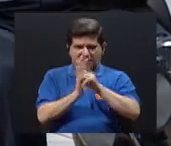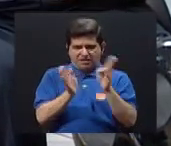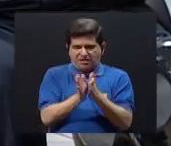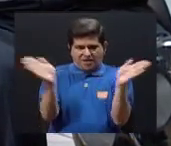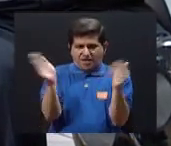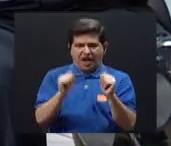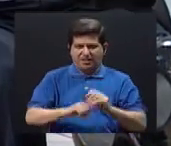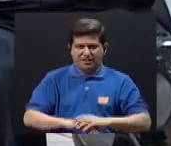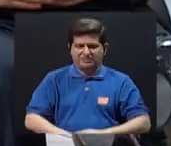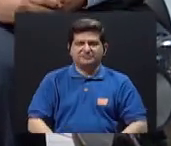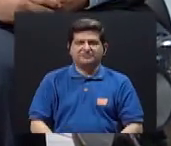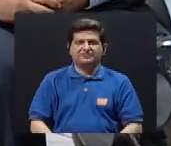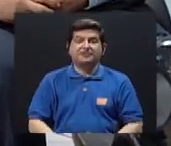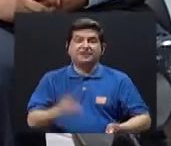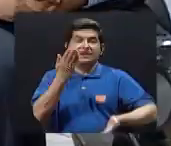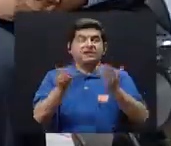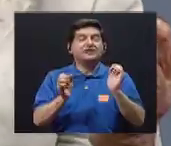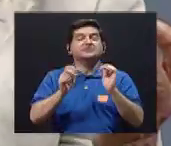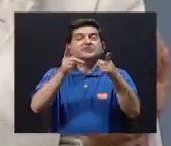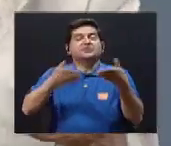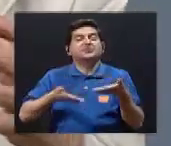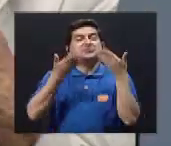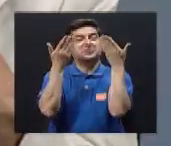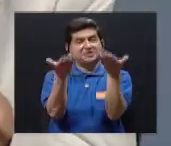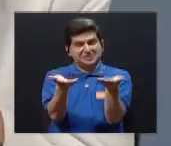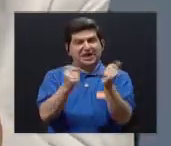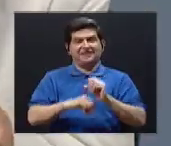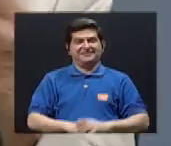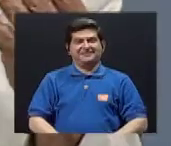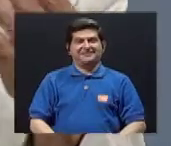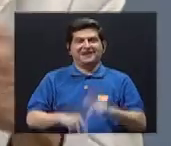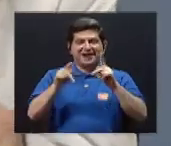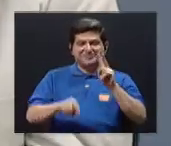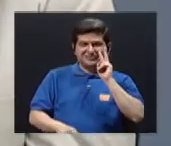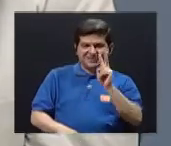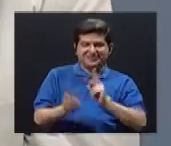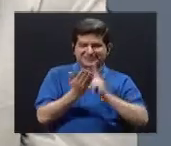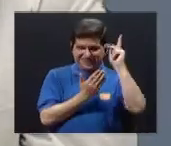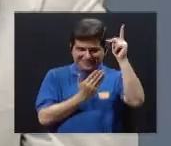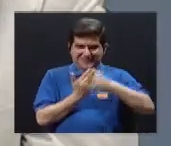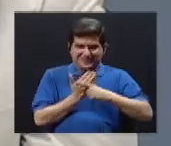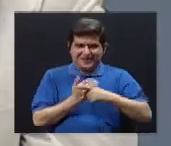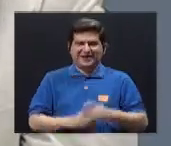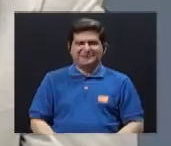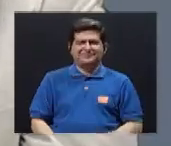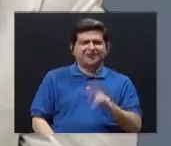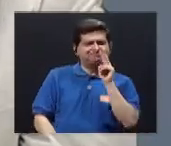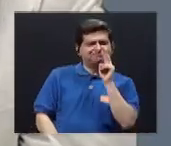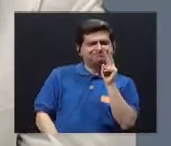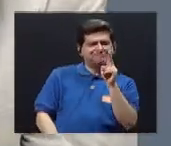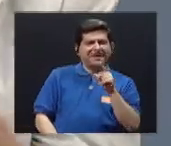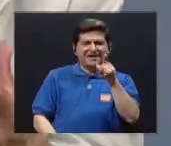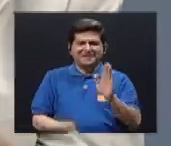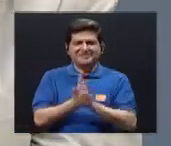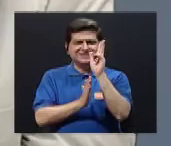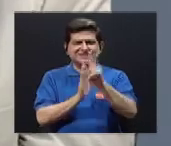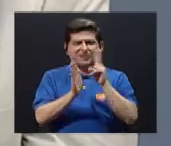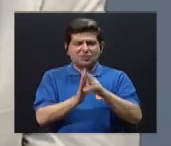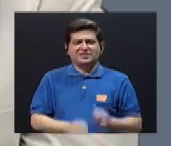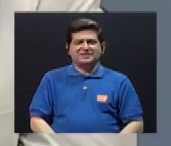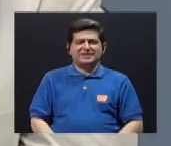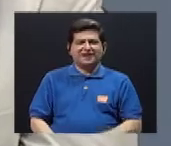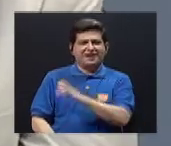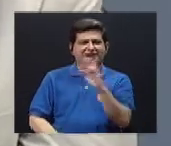que ven el documental en general. ¿Qué tal si le damos oportunidad a nuestros espectadores de observar